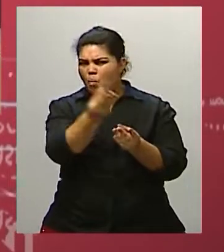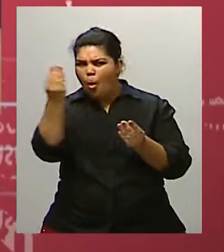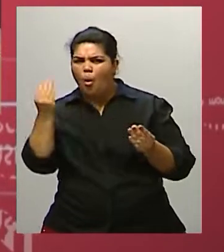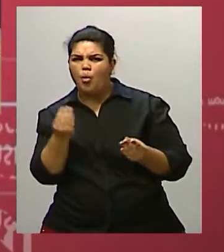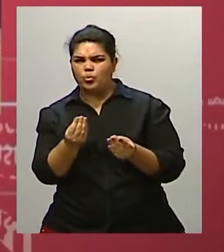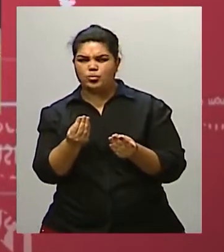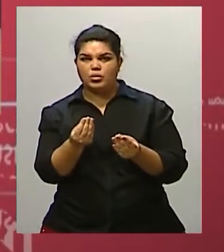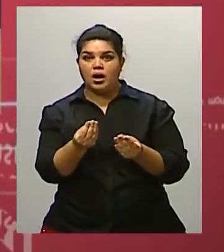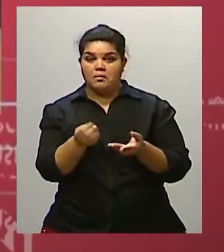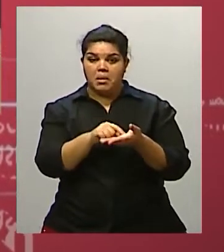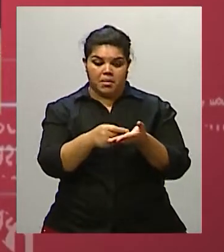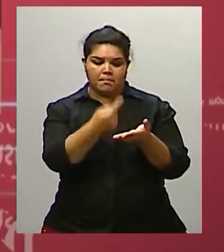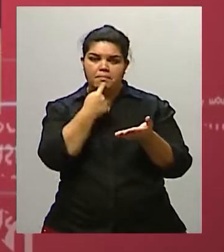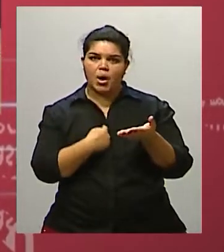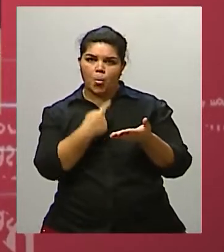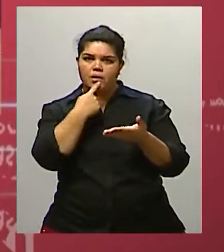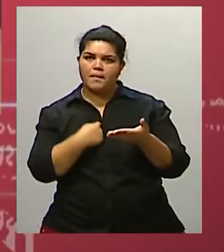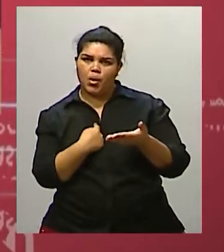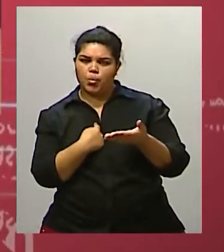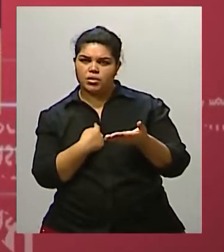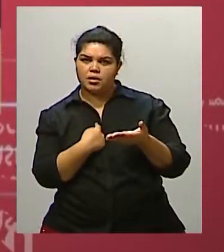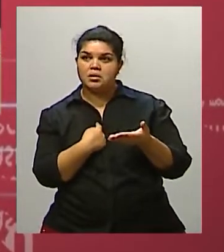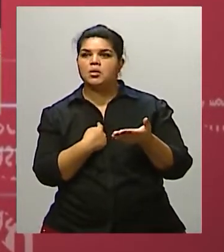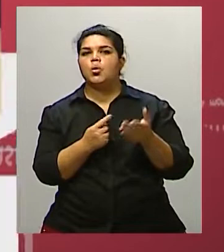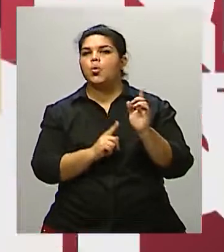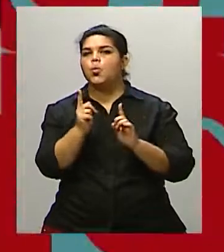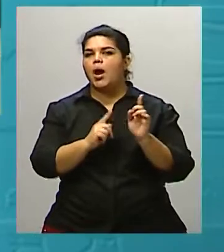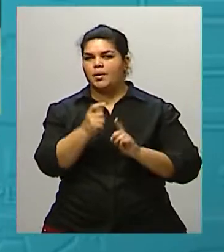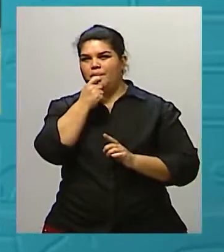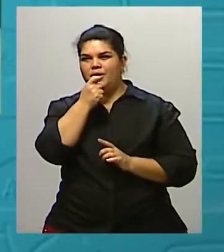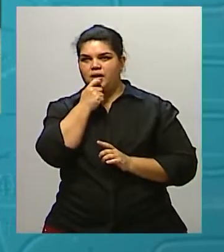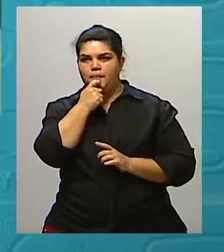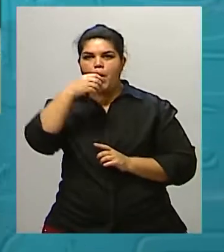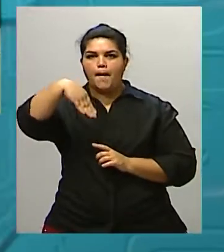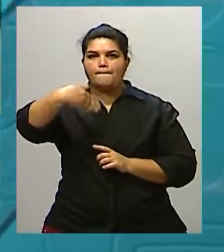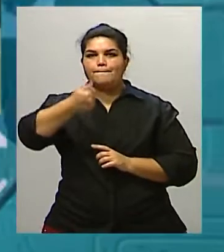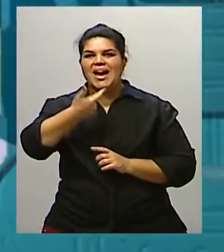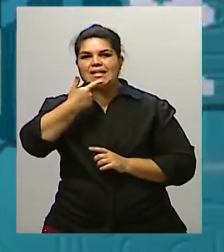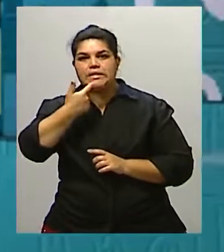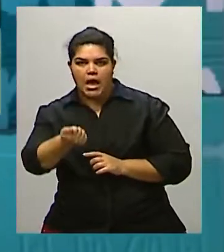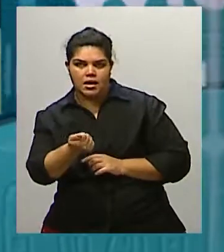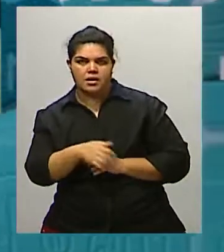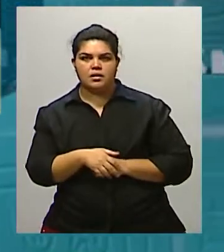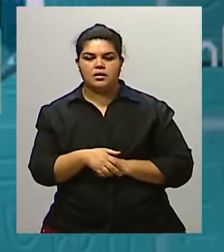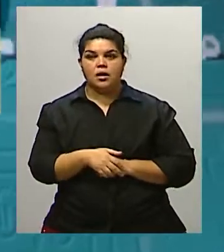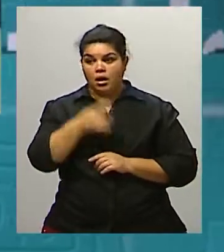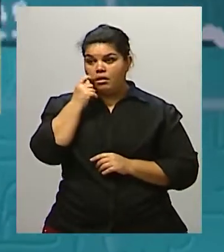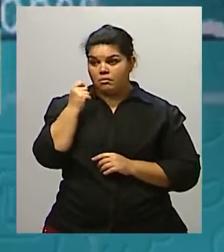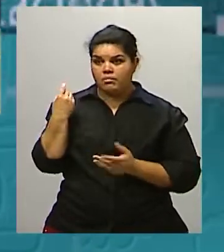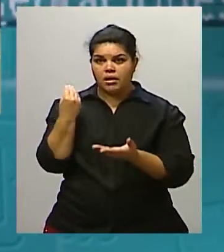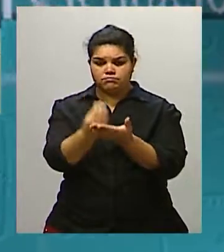atención eso, que me preguntaban mucho en las opciones estaba presente Massa, digo, muy presente en todas las